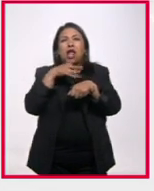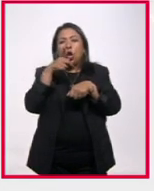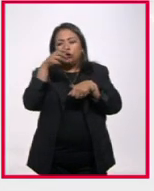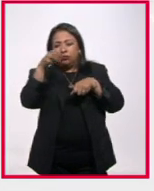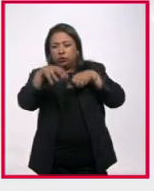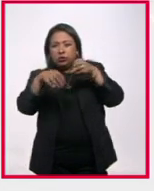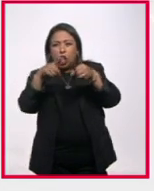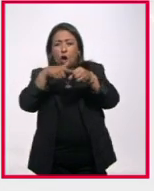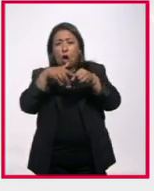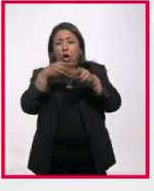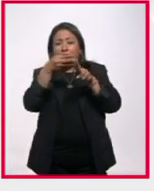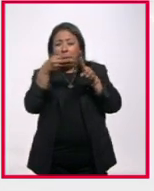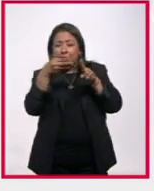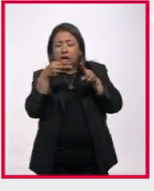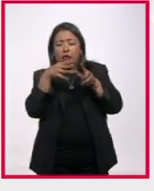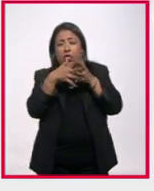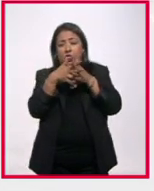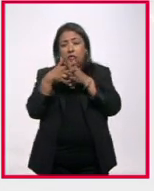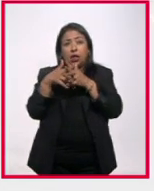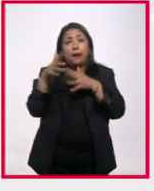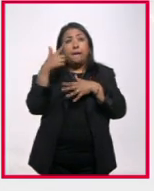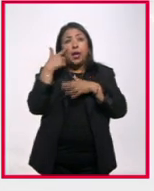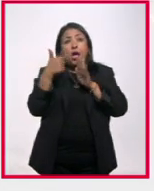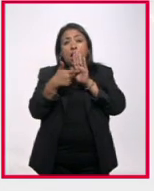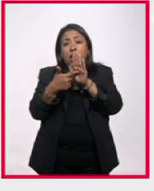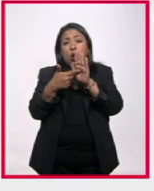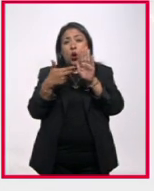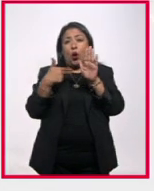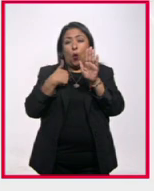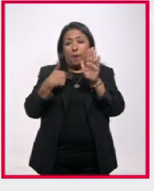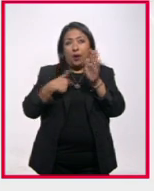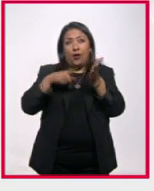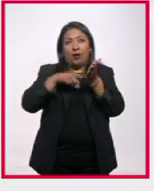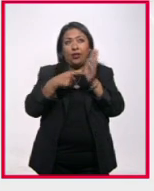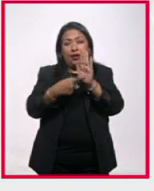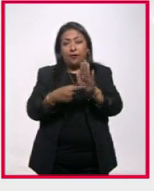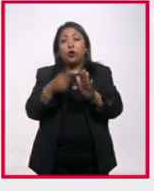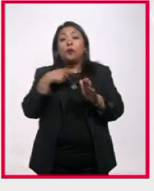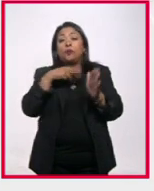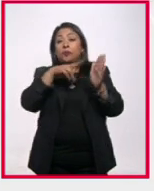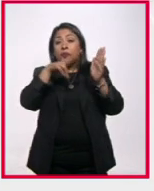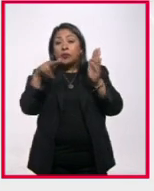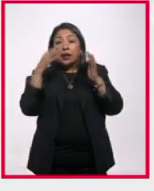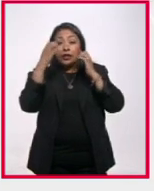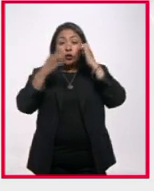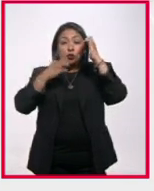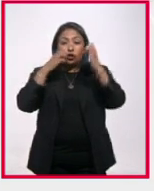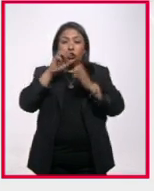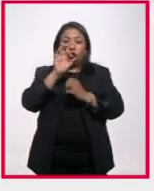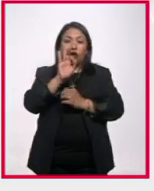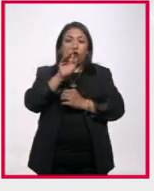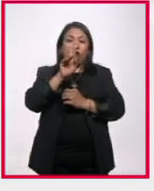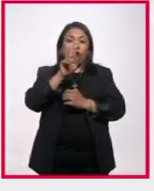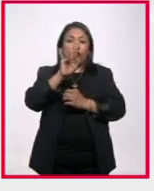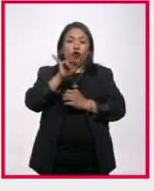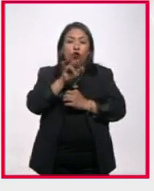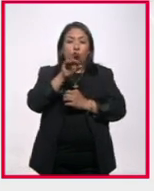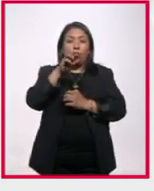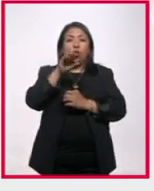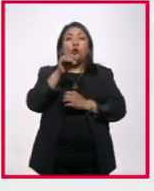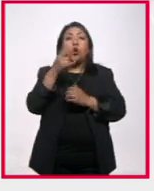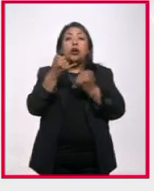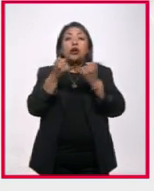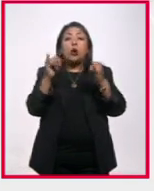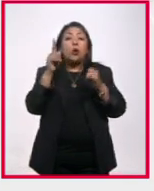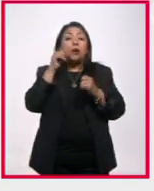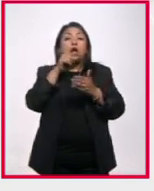luces, colores y líneas que condicionan la presencia humana. La muestra pictórica Flujo Mundo se inaugura mañana en el